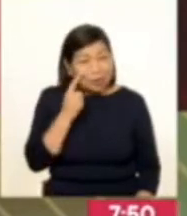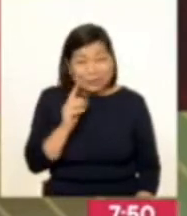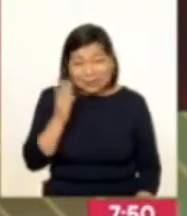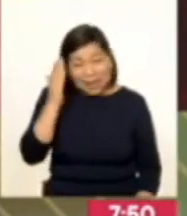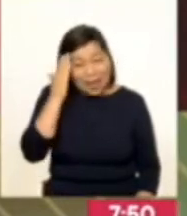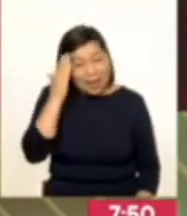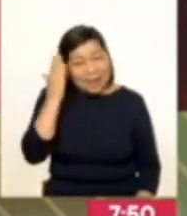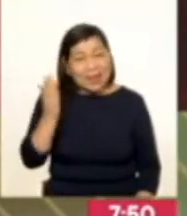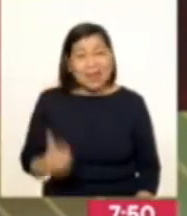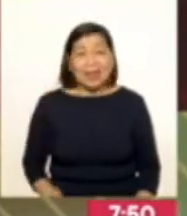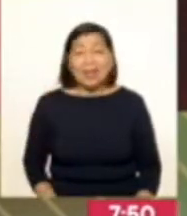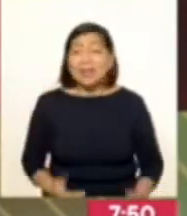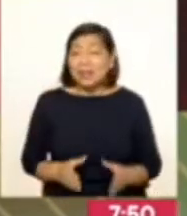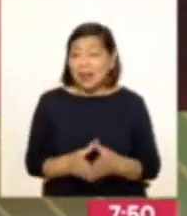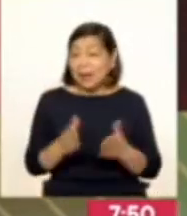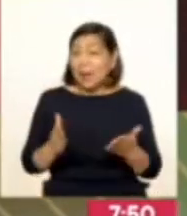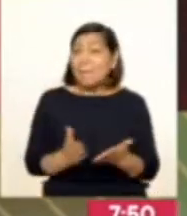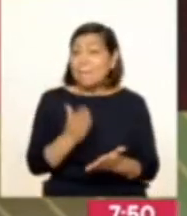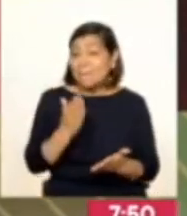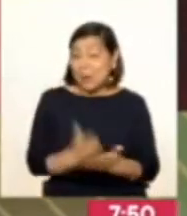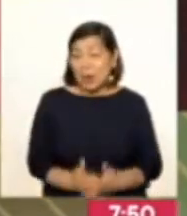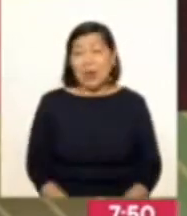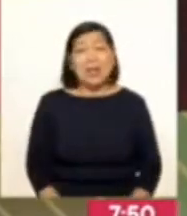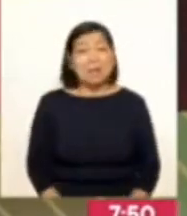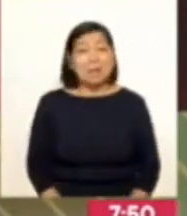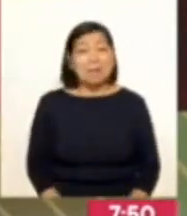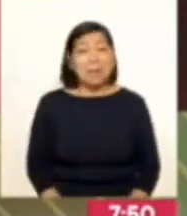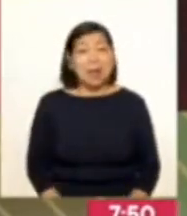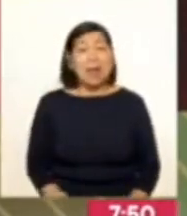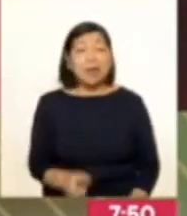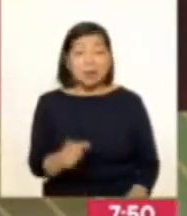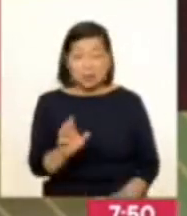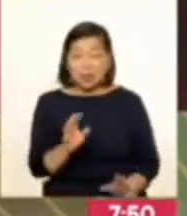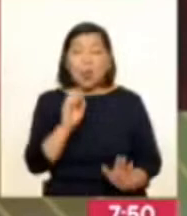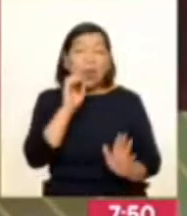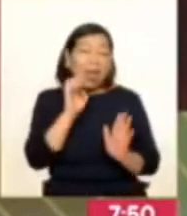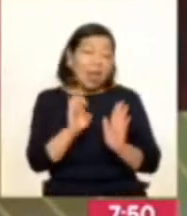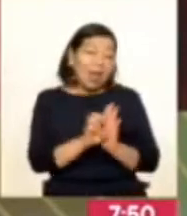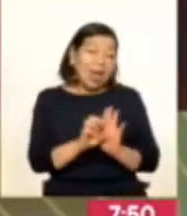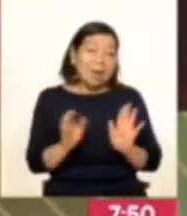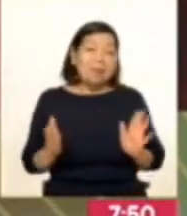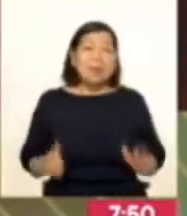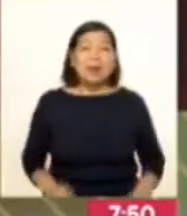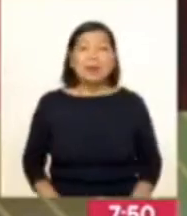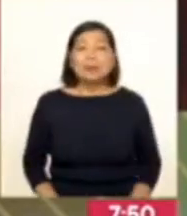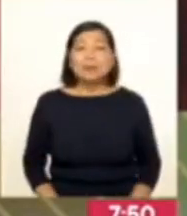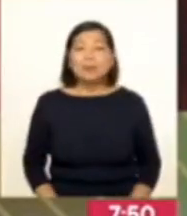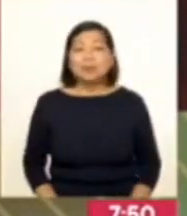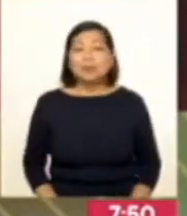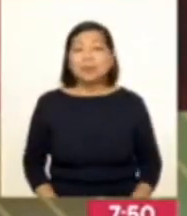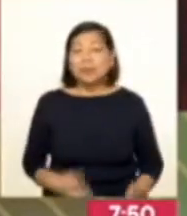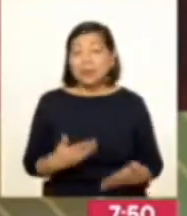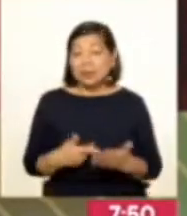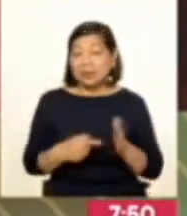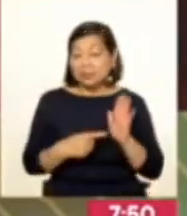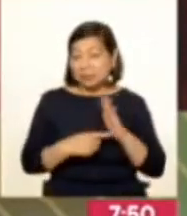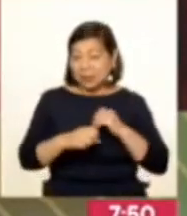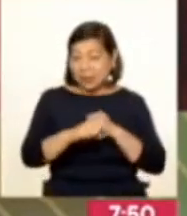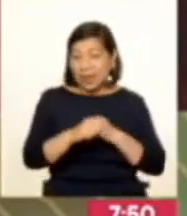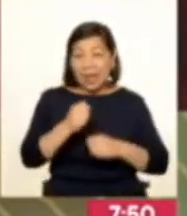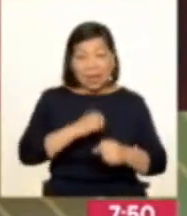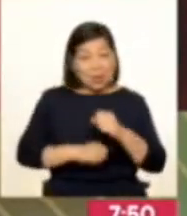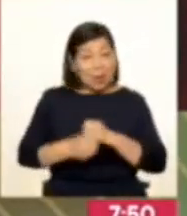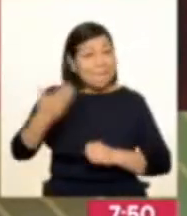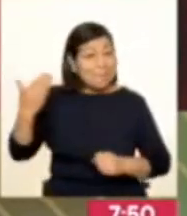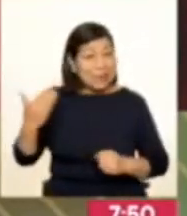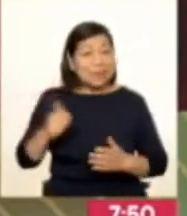O sea y ese es el gran problema los funcionarios públicos te doy un dato digamos que es bastante ilustrativo en un estudio que publicamos el año pasado